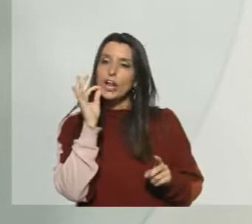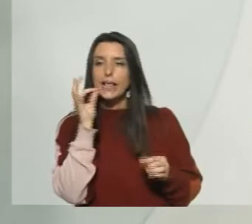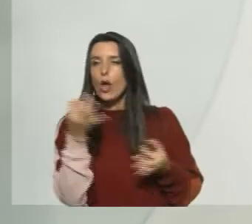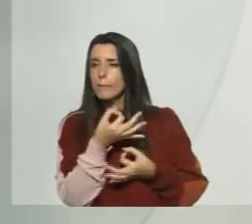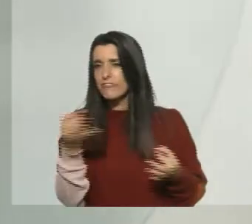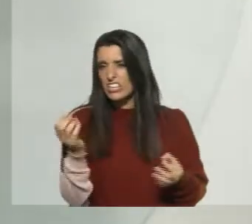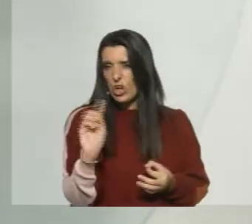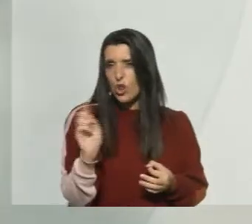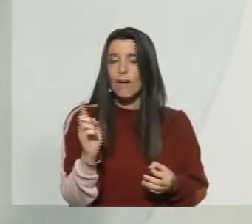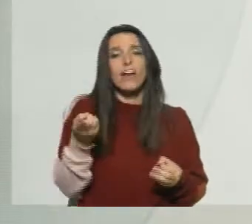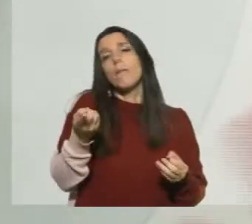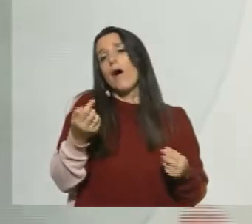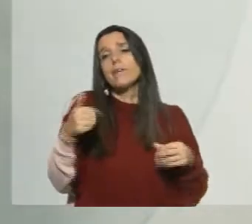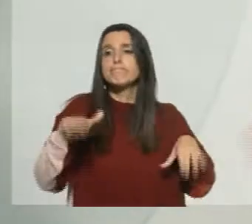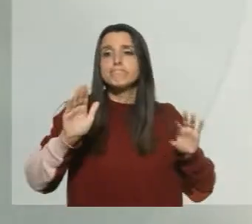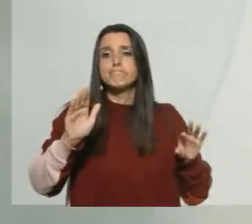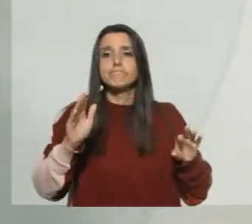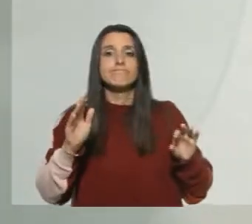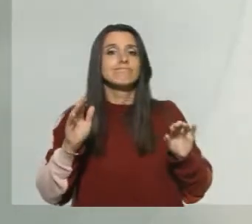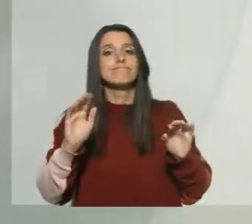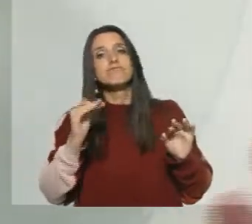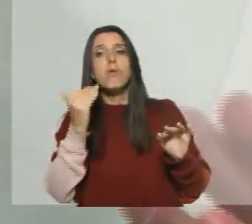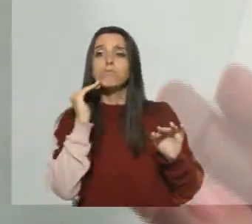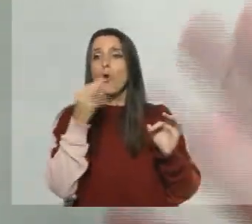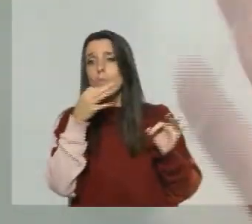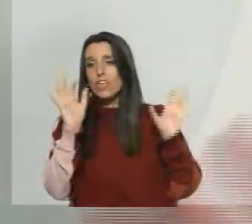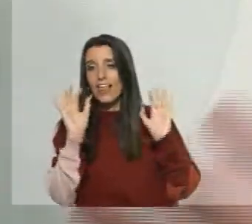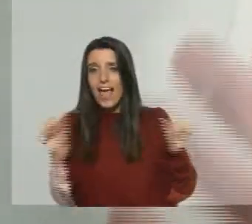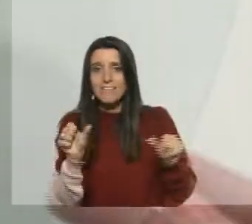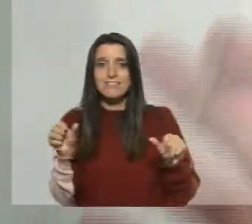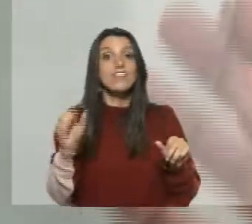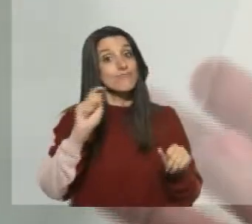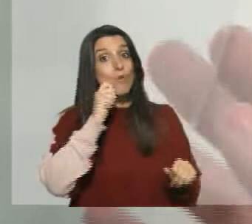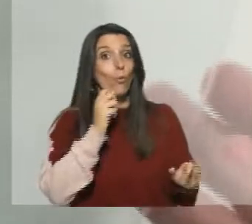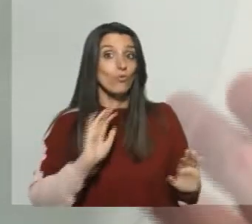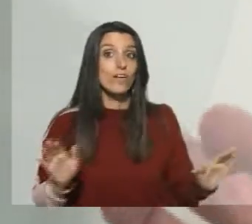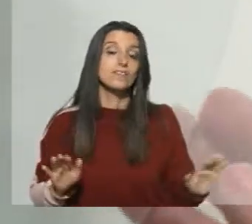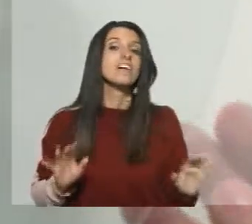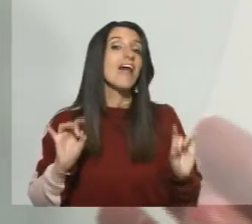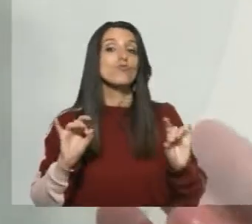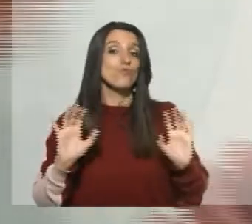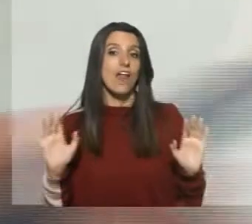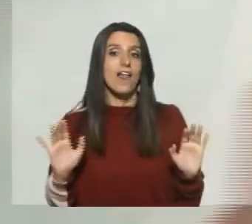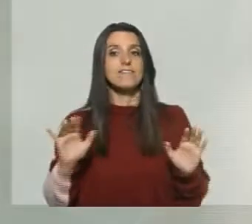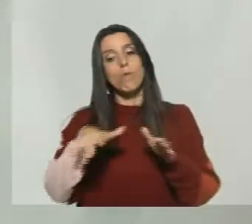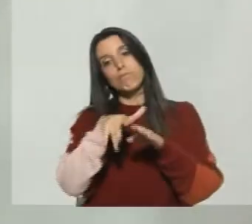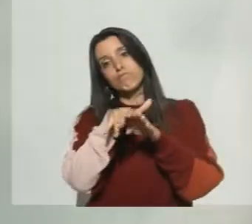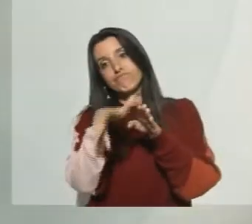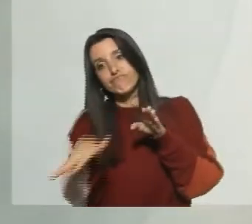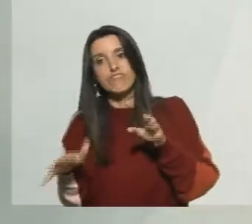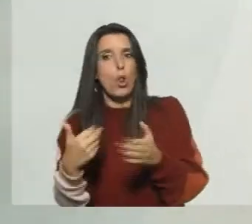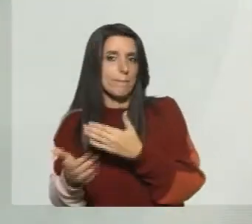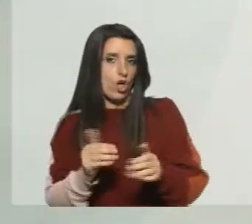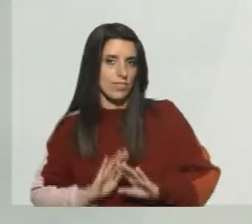es no es rústica. Como prolijita, es rústica, ¿no? Exacto. Es como orgánica, digamos. Perfecto. Y eso está bueno. Muy bien. Si se te vuelca un poquito, tampoco no pasa nada.